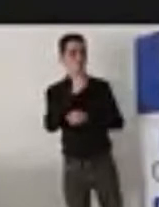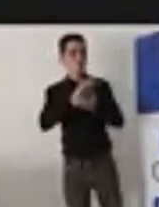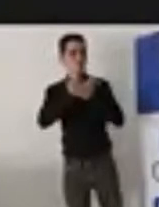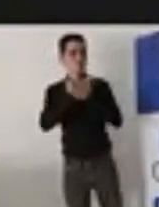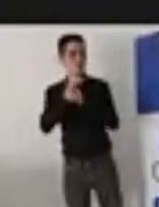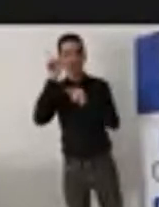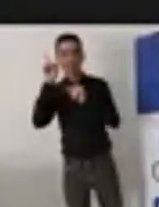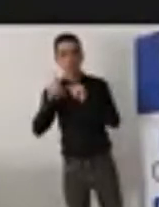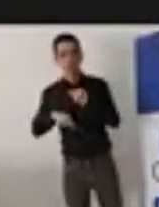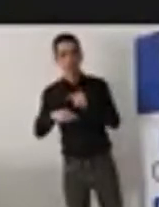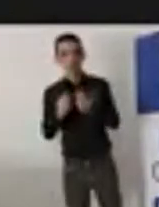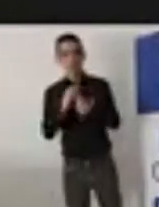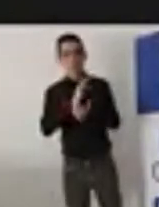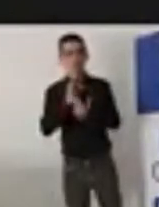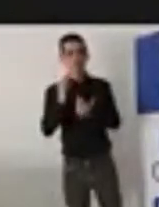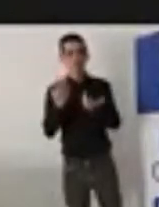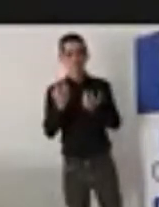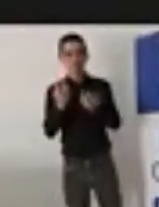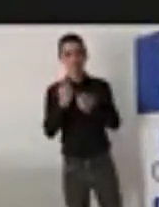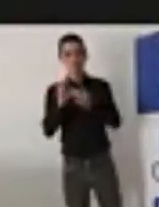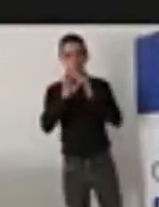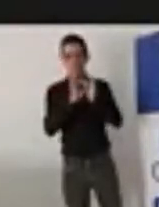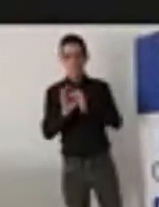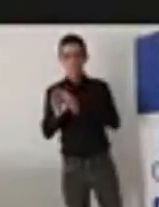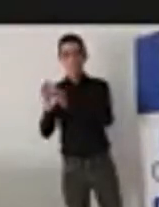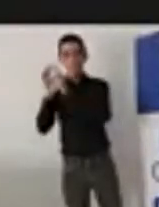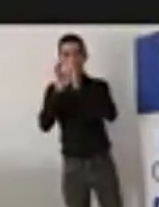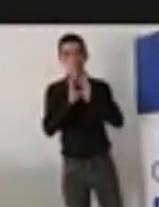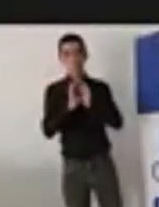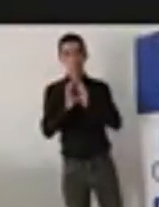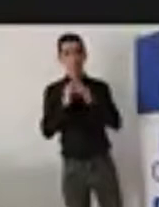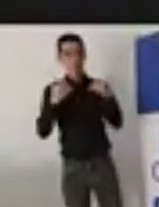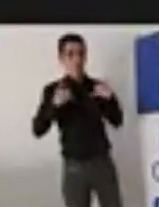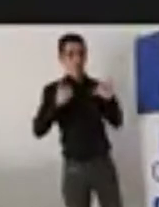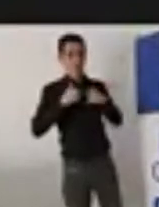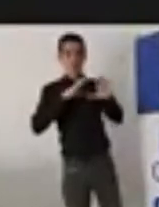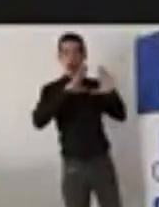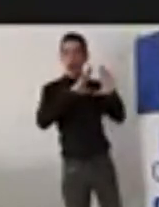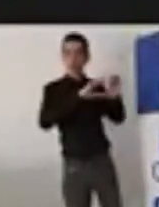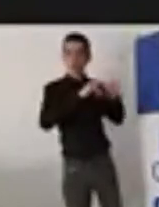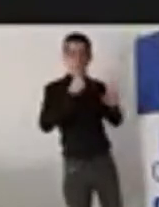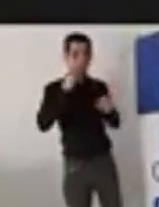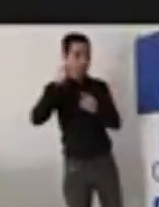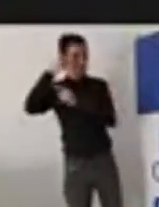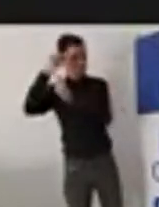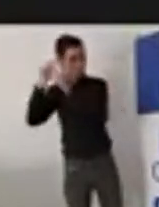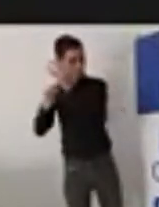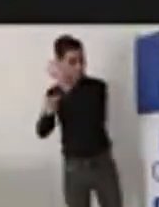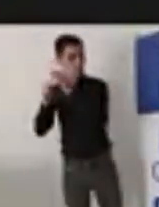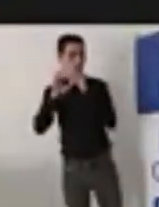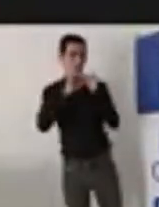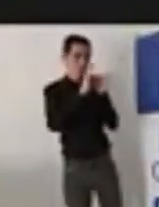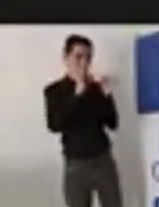Entonces sí hay que mostrarle a los jóvenes que los objetivos en su totalidad son interdependientes con sus propias realidades y con sus